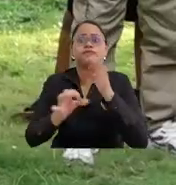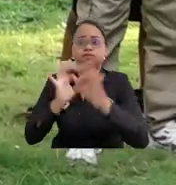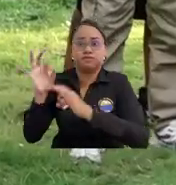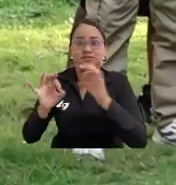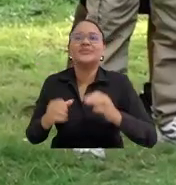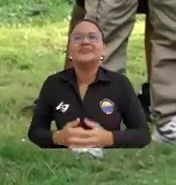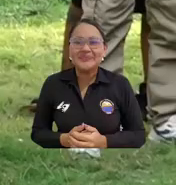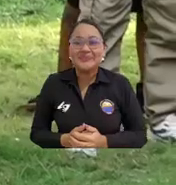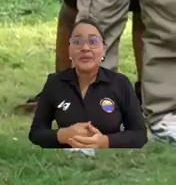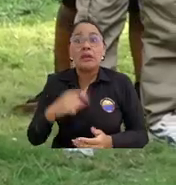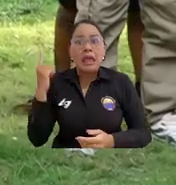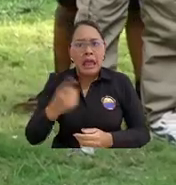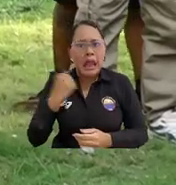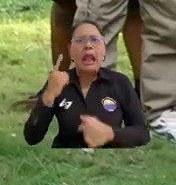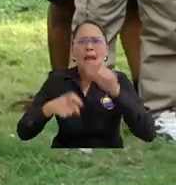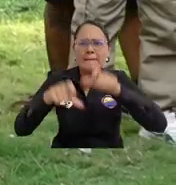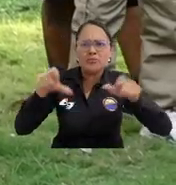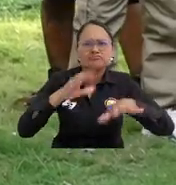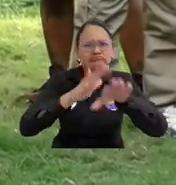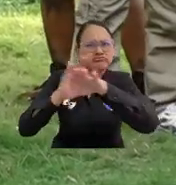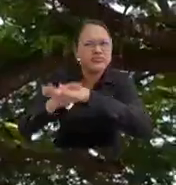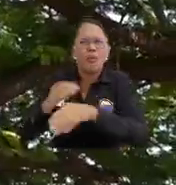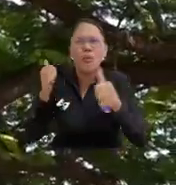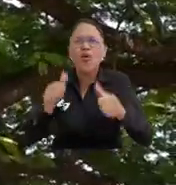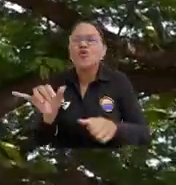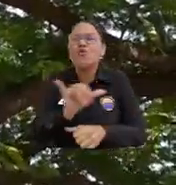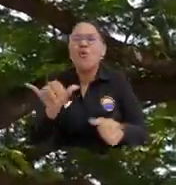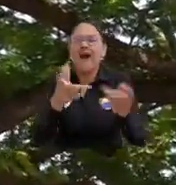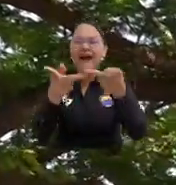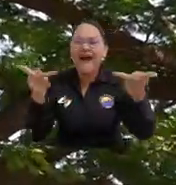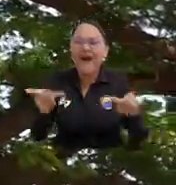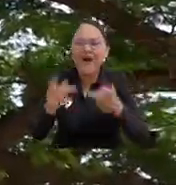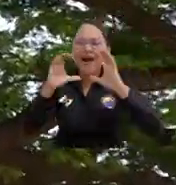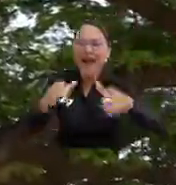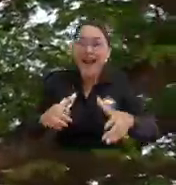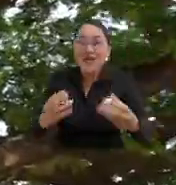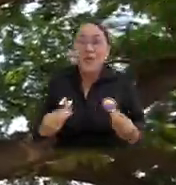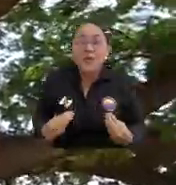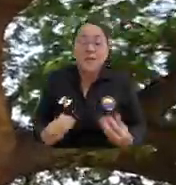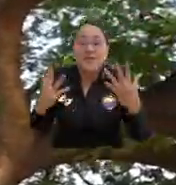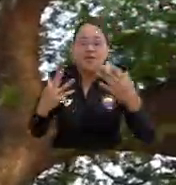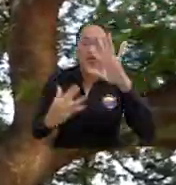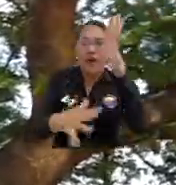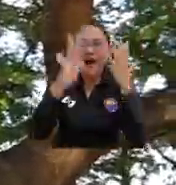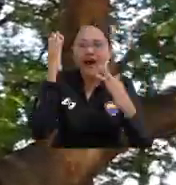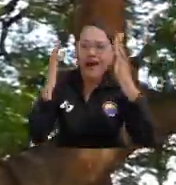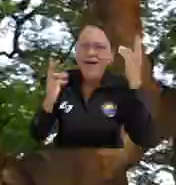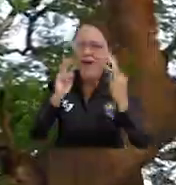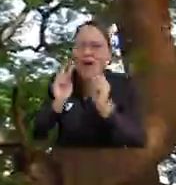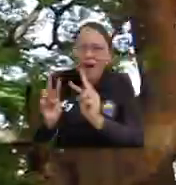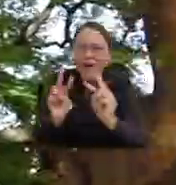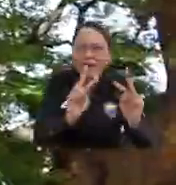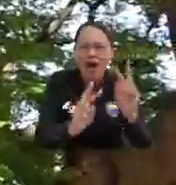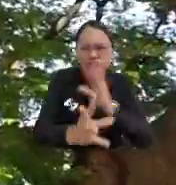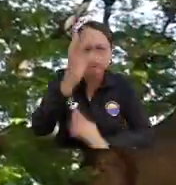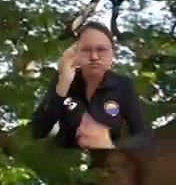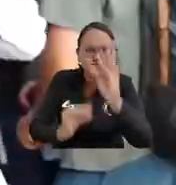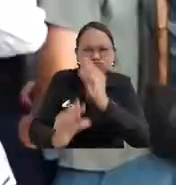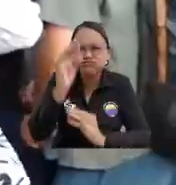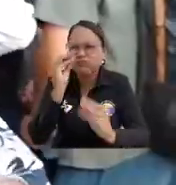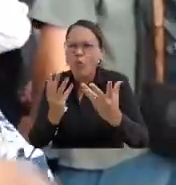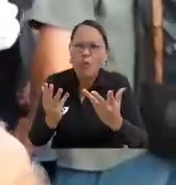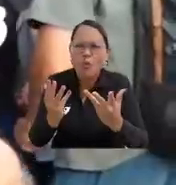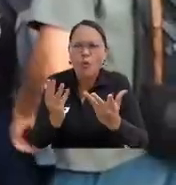académica y ambientalistas destacaron el Arboretum Unimagdalena como un aula viva donde se podrá realizar estudios e